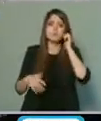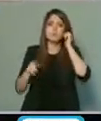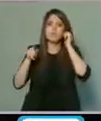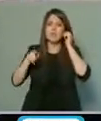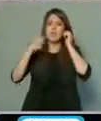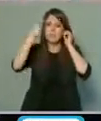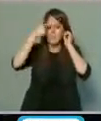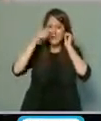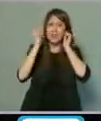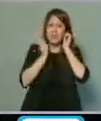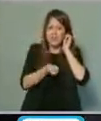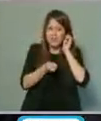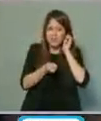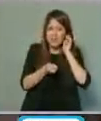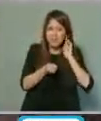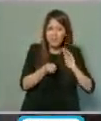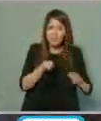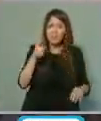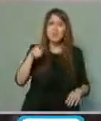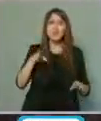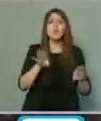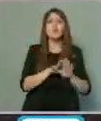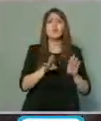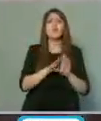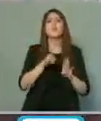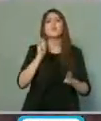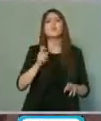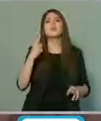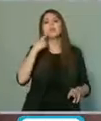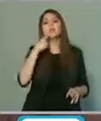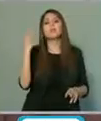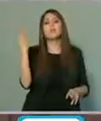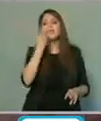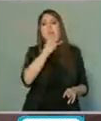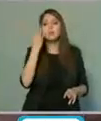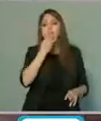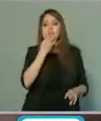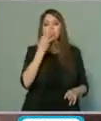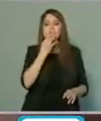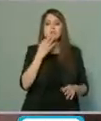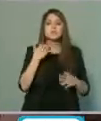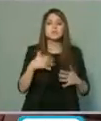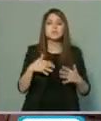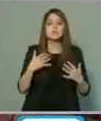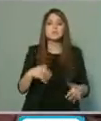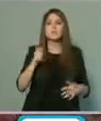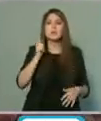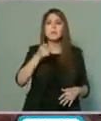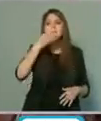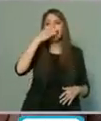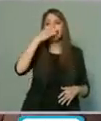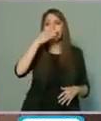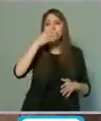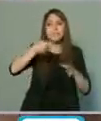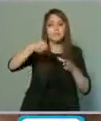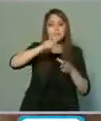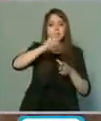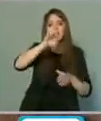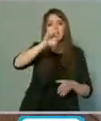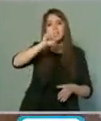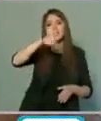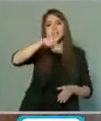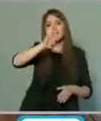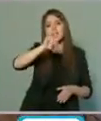sabe para qué, tío Alberto? Para hacer unos deliciosos, exquisitos